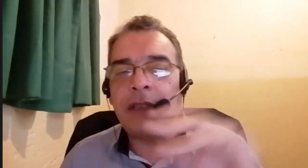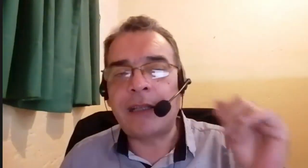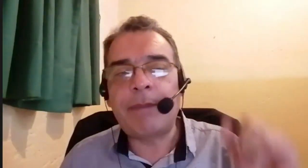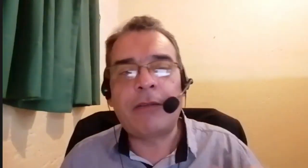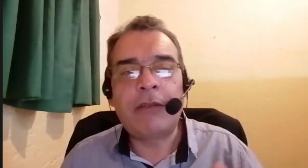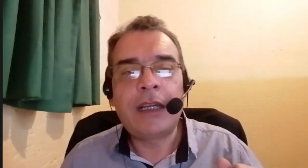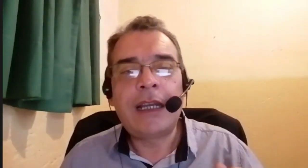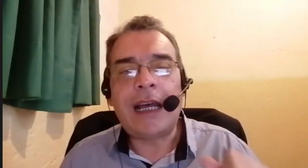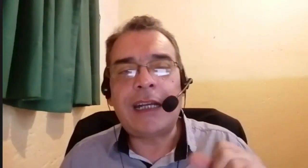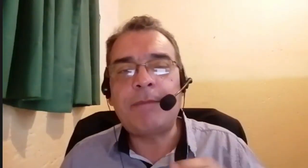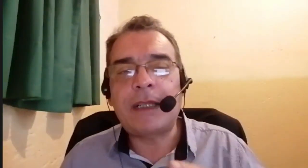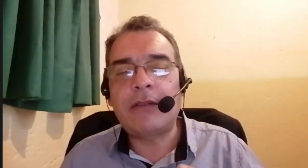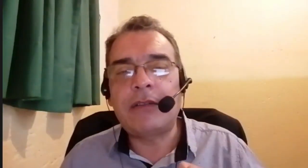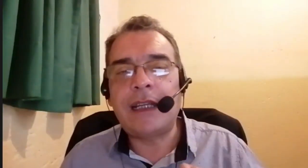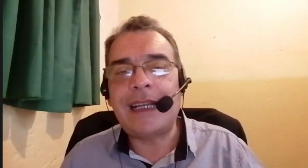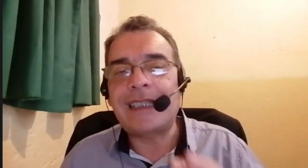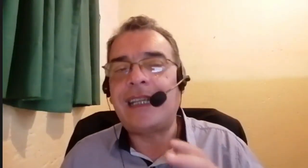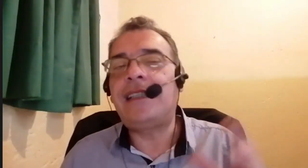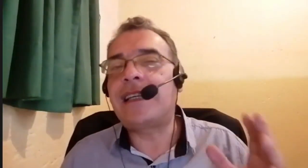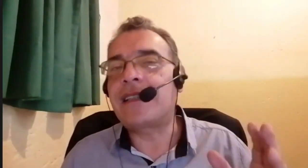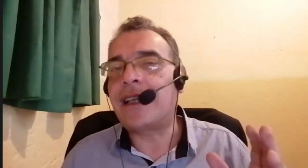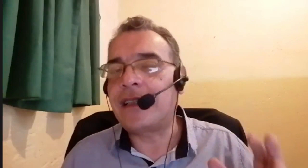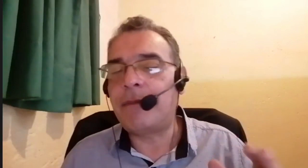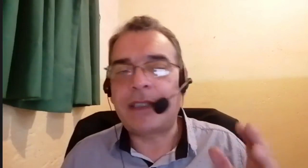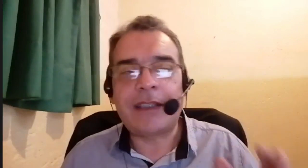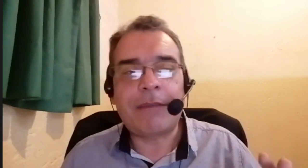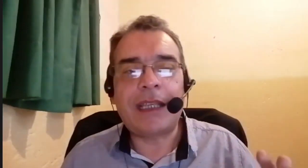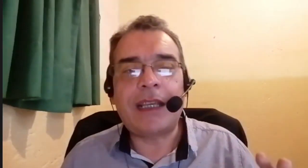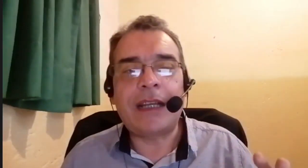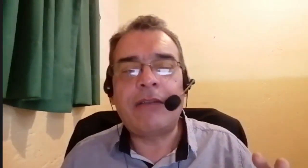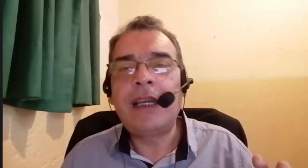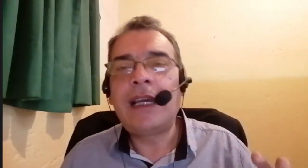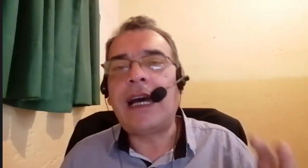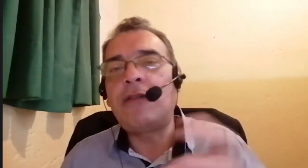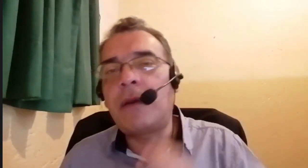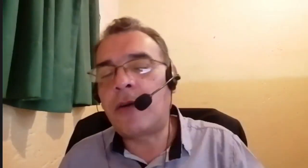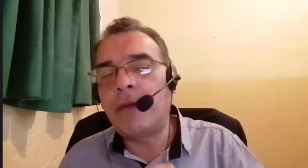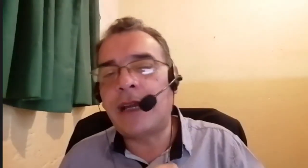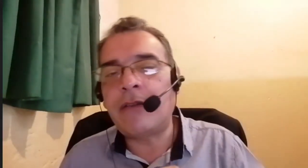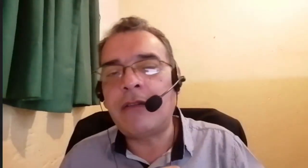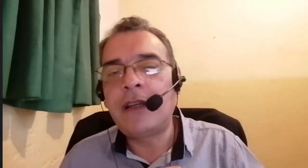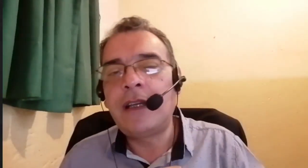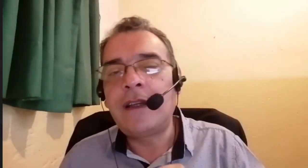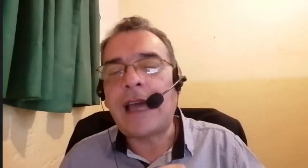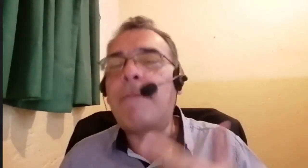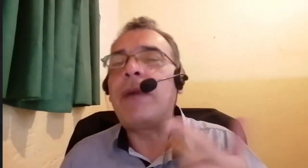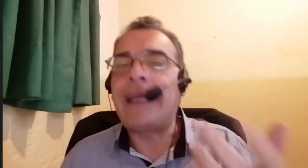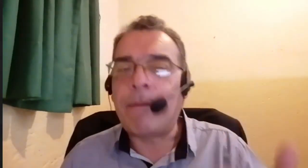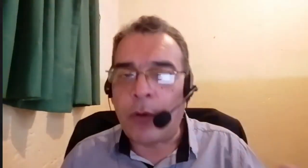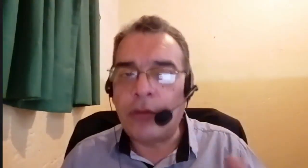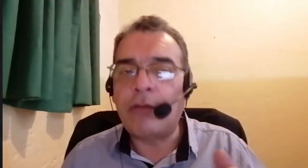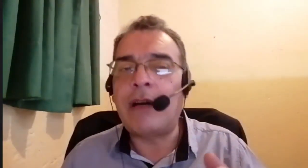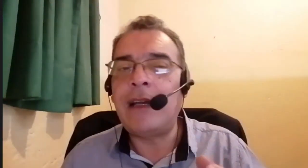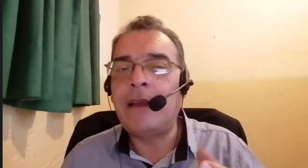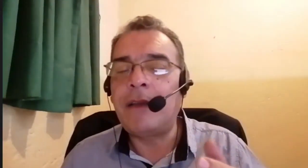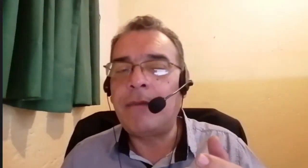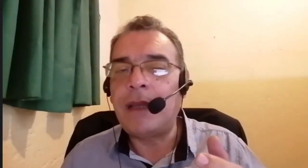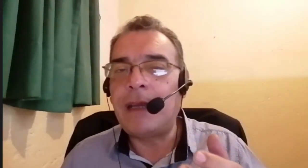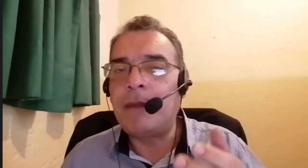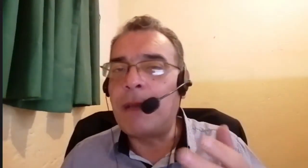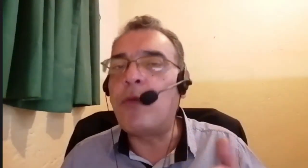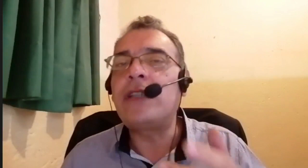de México y el de Perú al respecto de las críticas que hace el presidente mexicano al nuevo gobierno en apoyo